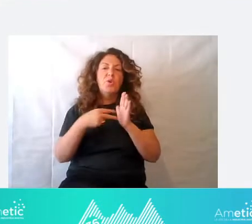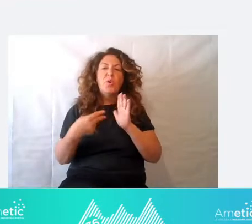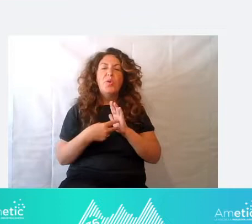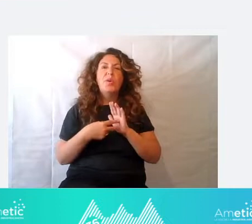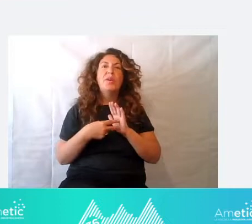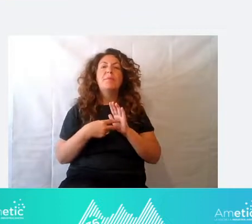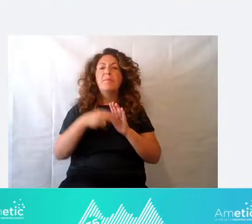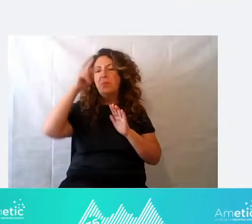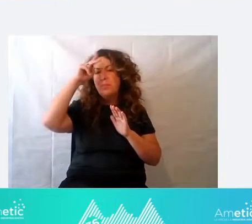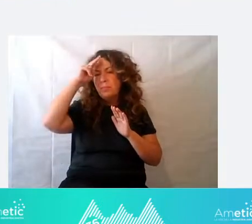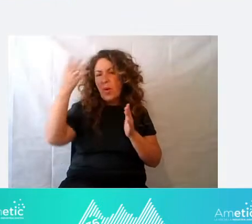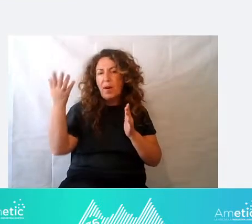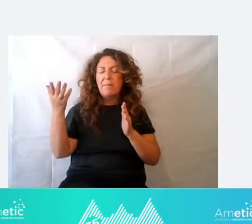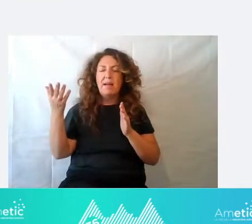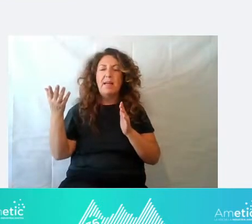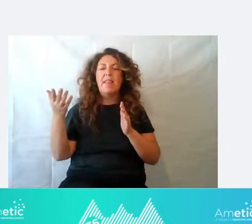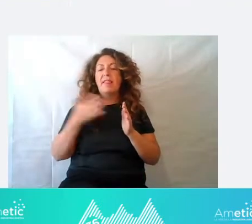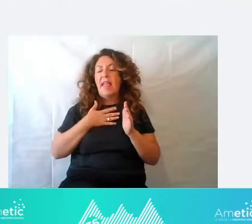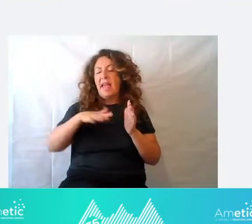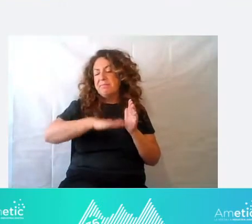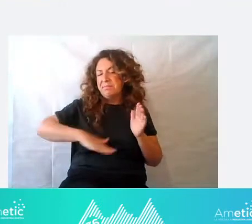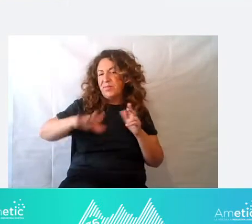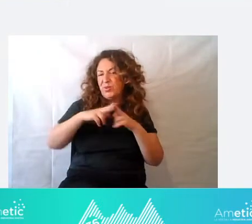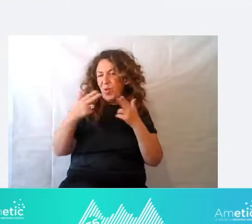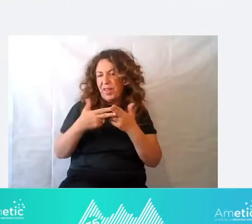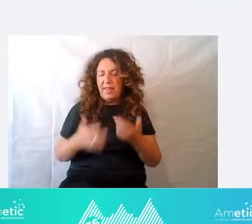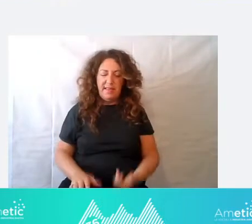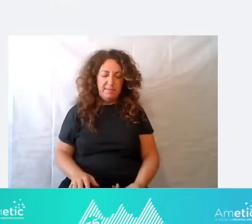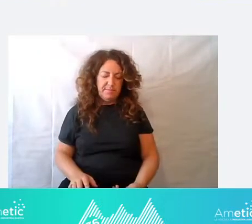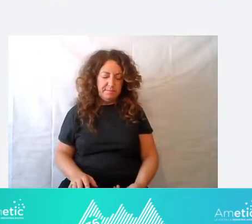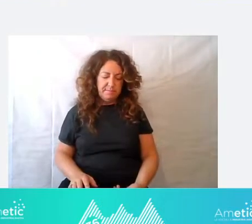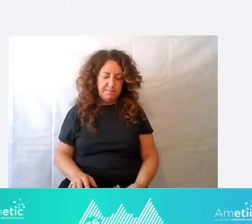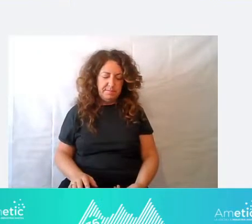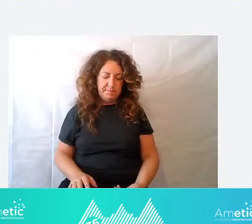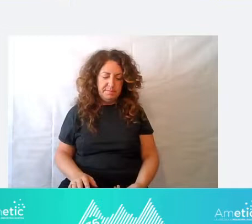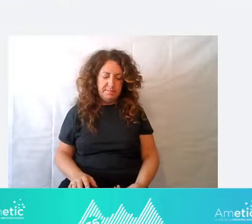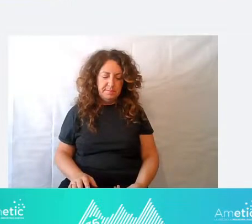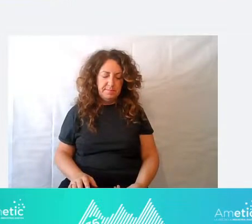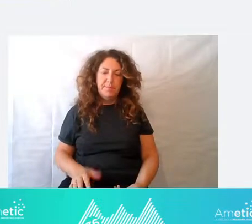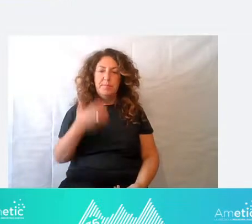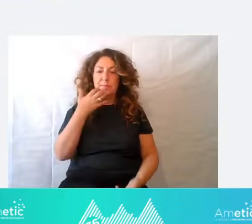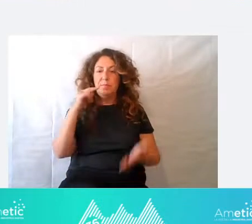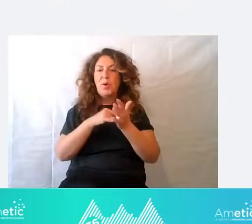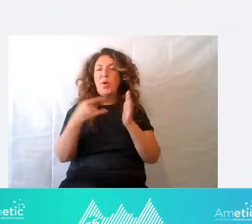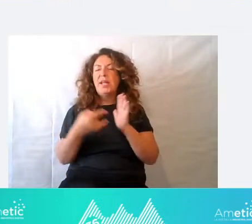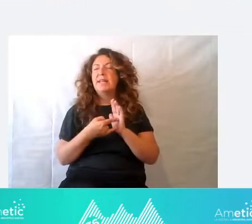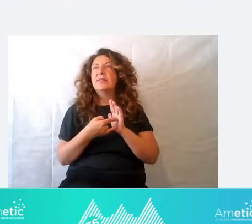problemas que tiene la sociedad y ahí pues hay grandes proyectos que luego podemos comentar